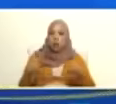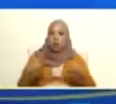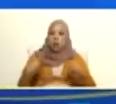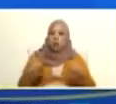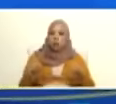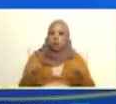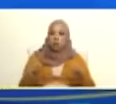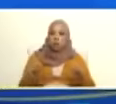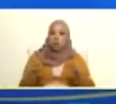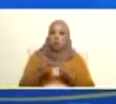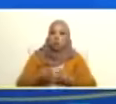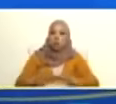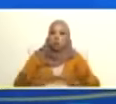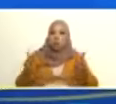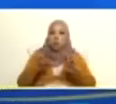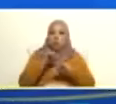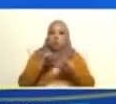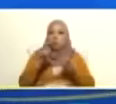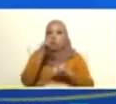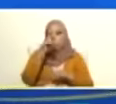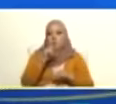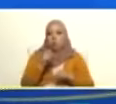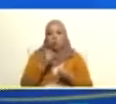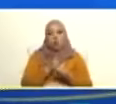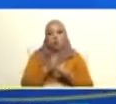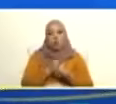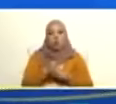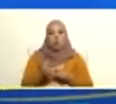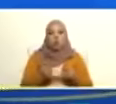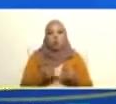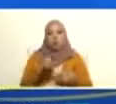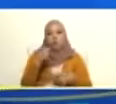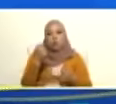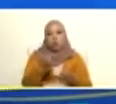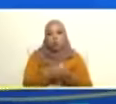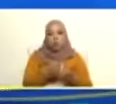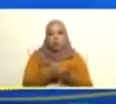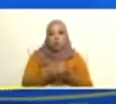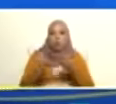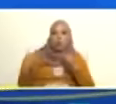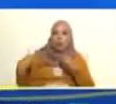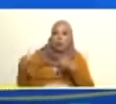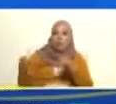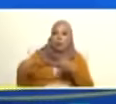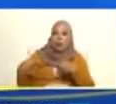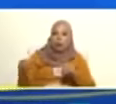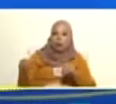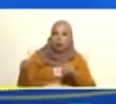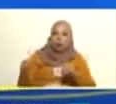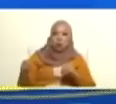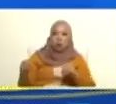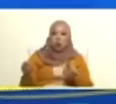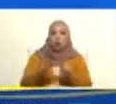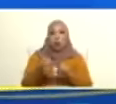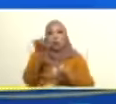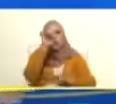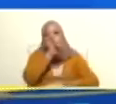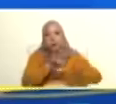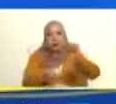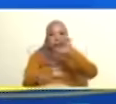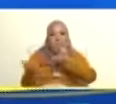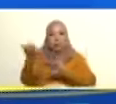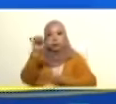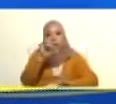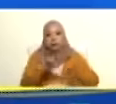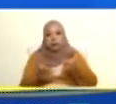estamos valorando hasta final de año un incremento en el arancel para los plásticos. Igual, en el químico, lo